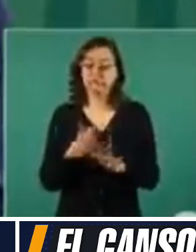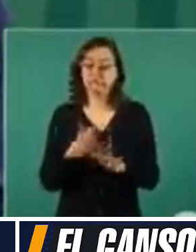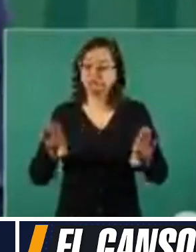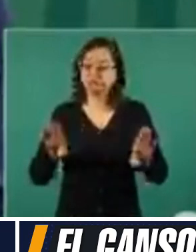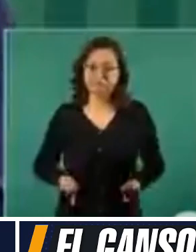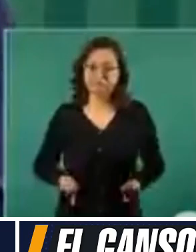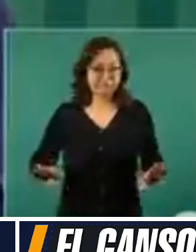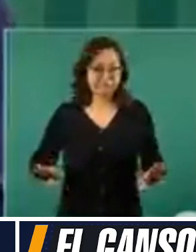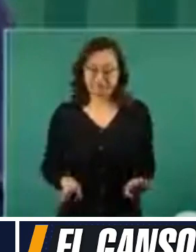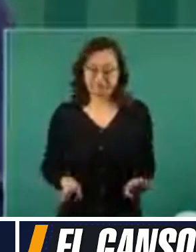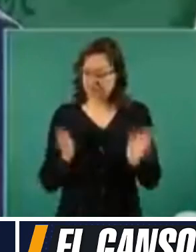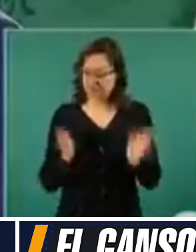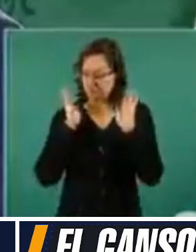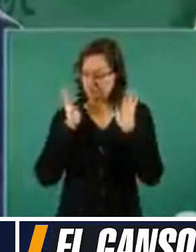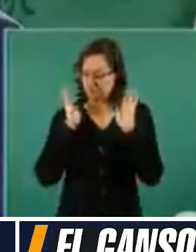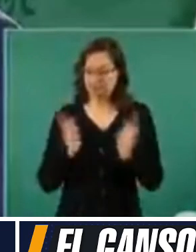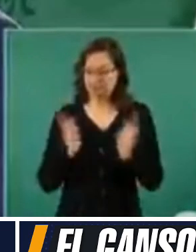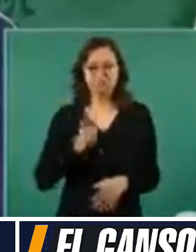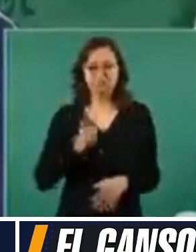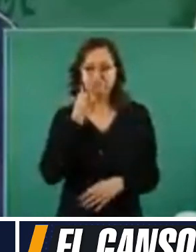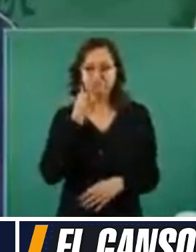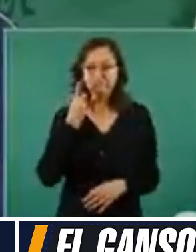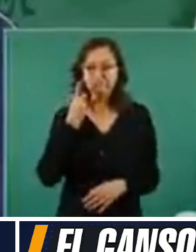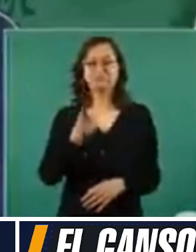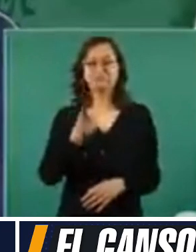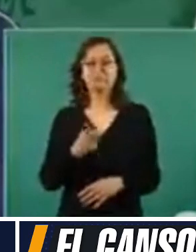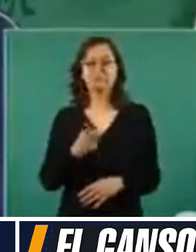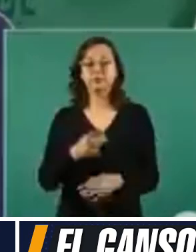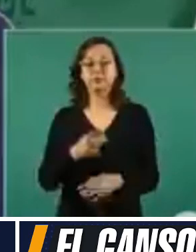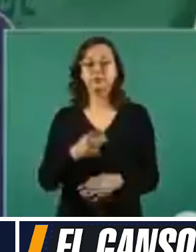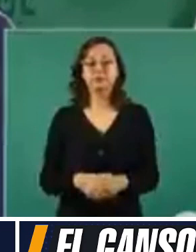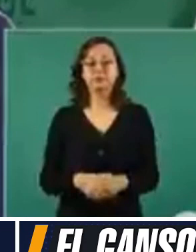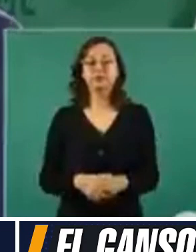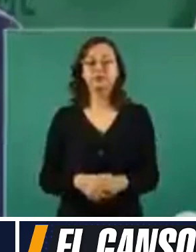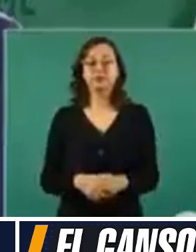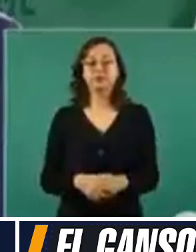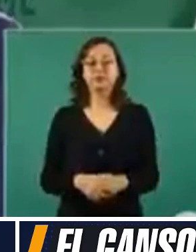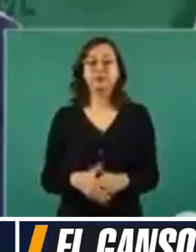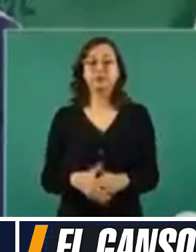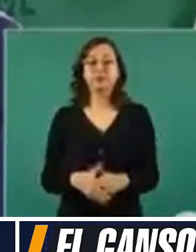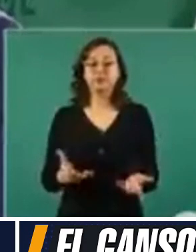sigo sosteniendo. No voy a cambiar en eso,